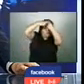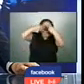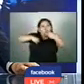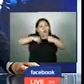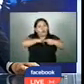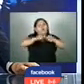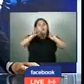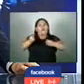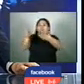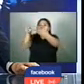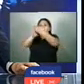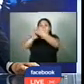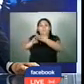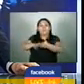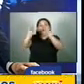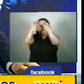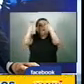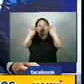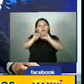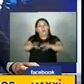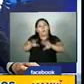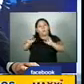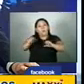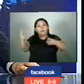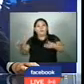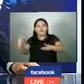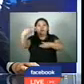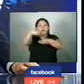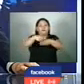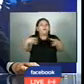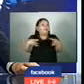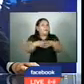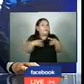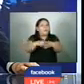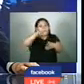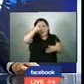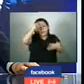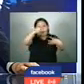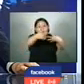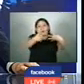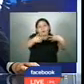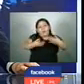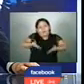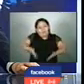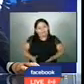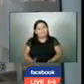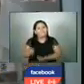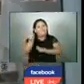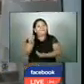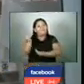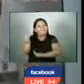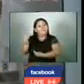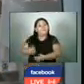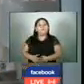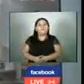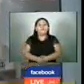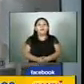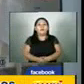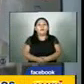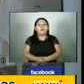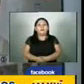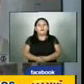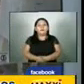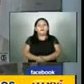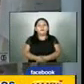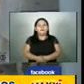inscribirse para ser parte del equipo que liderará la implementación de la ley Nacer con Cariño. Veamos. Vamos a hacer ejercicio